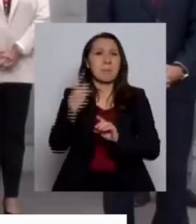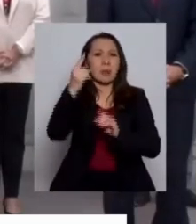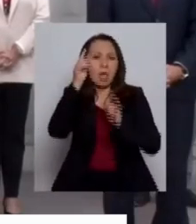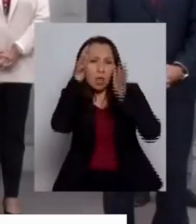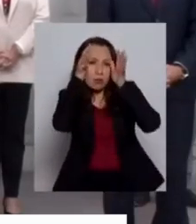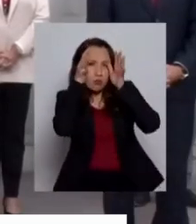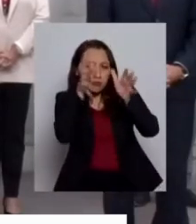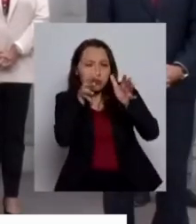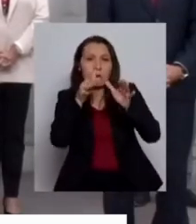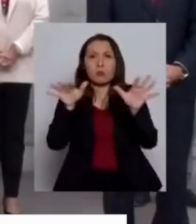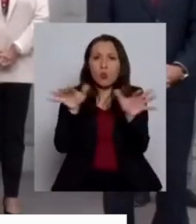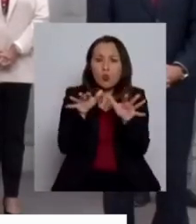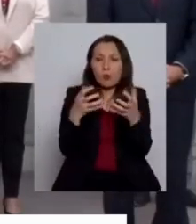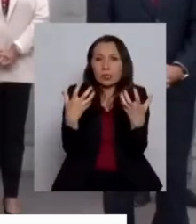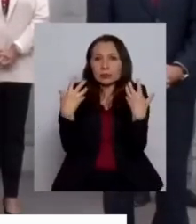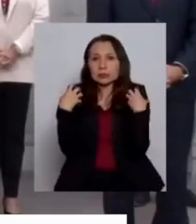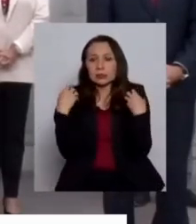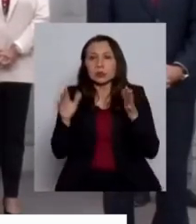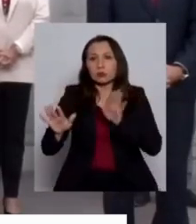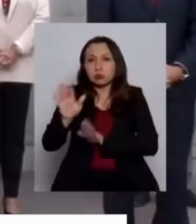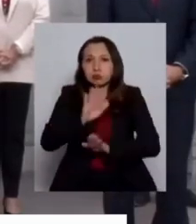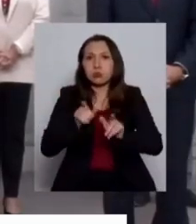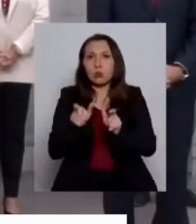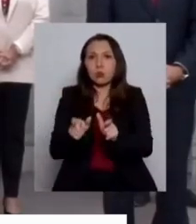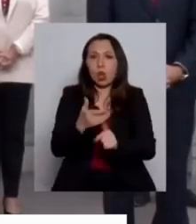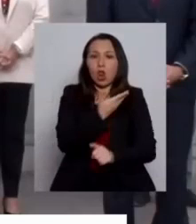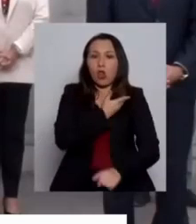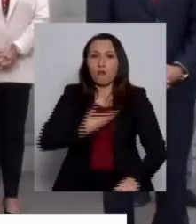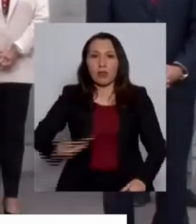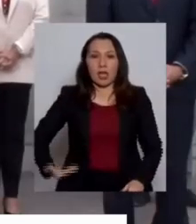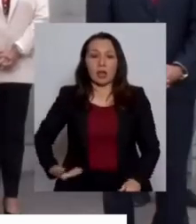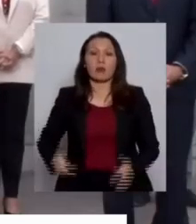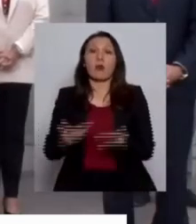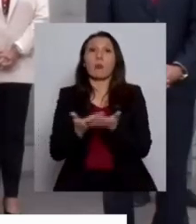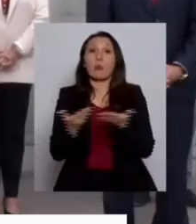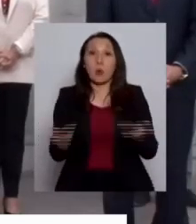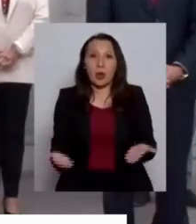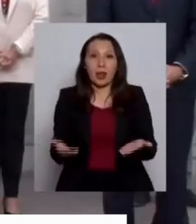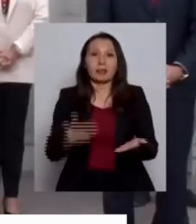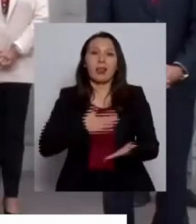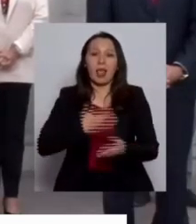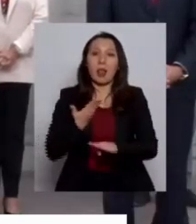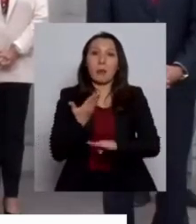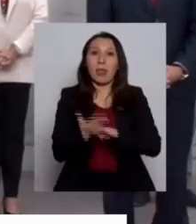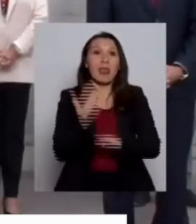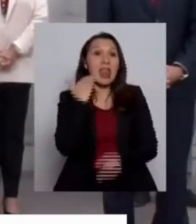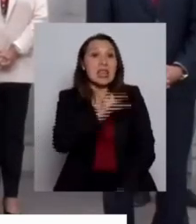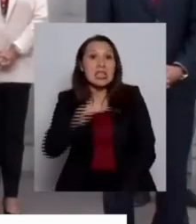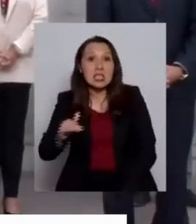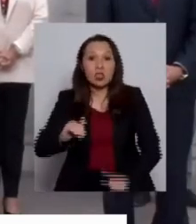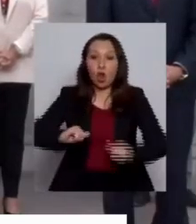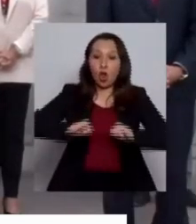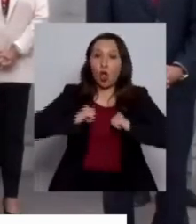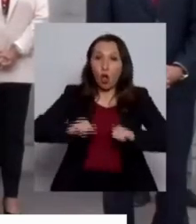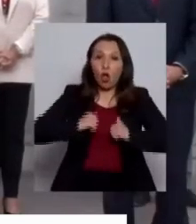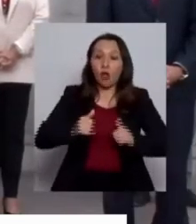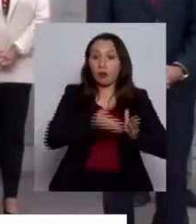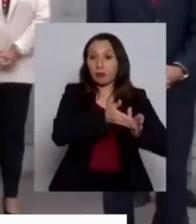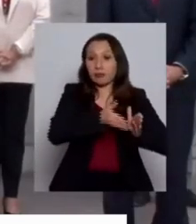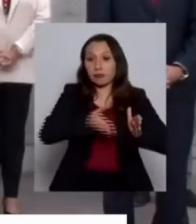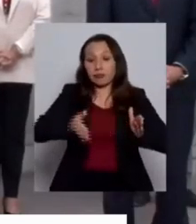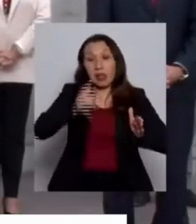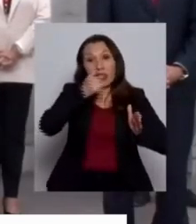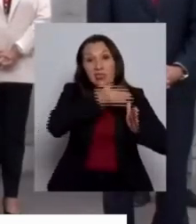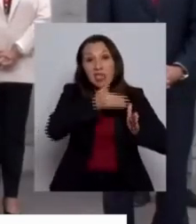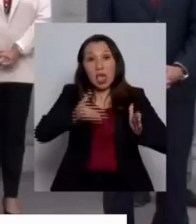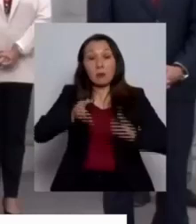proceso. Aún no hay señales de una apertura mental, de mirar hacia